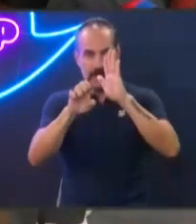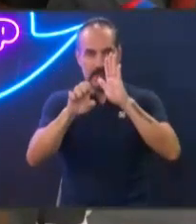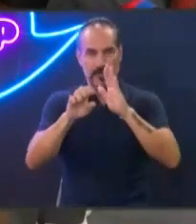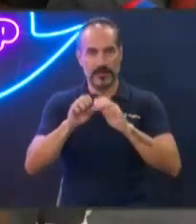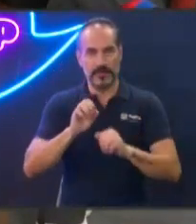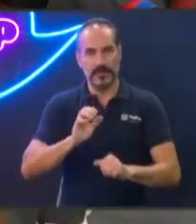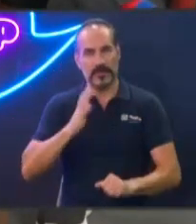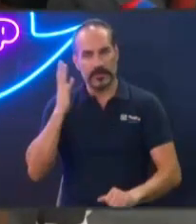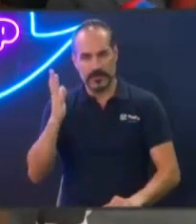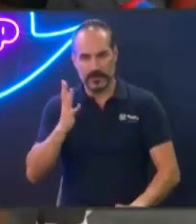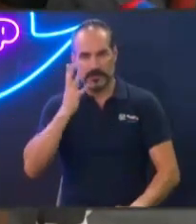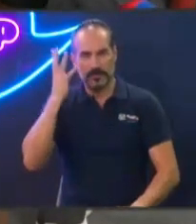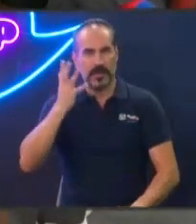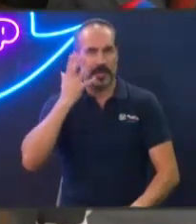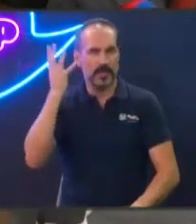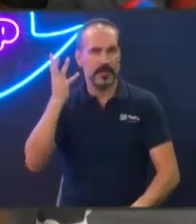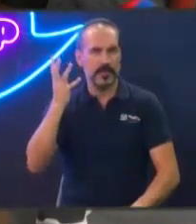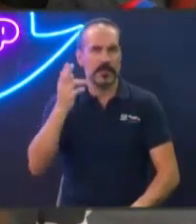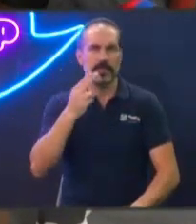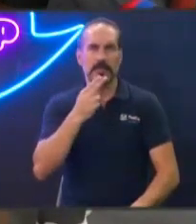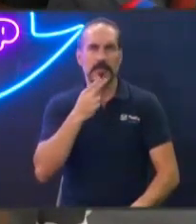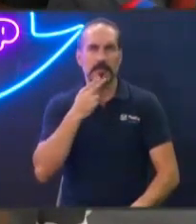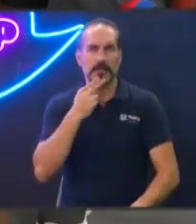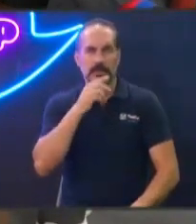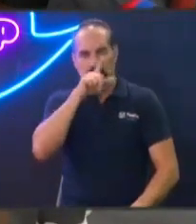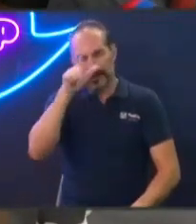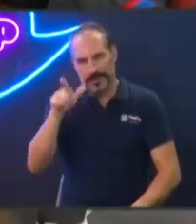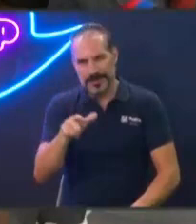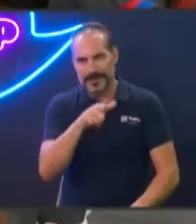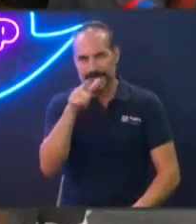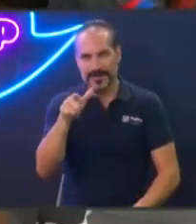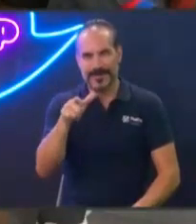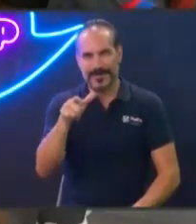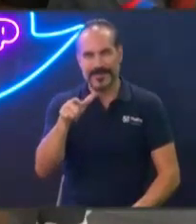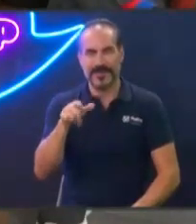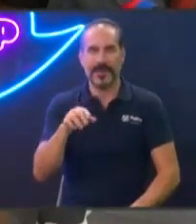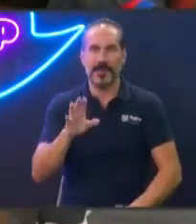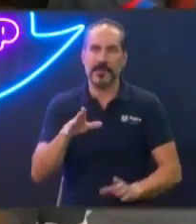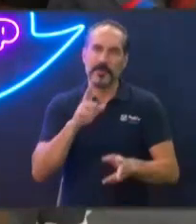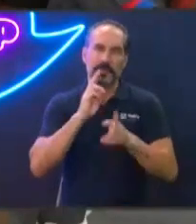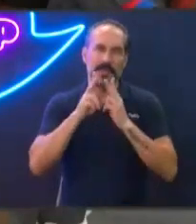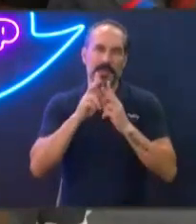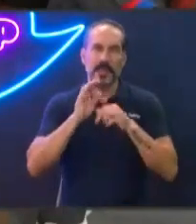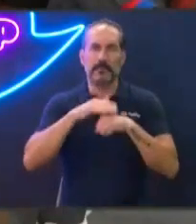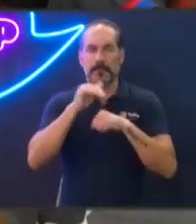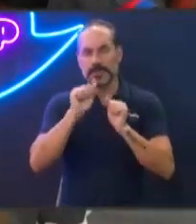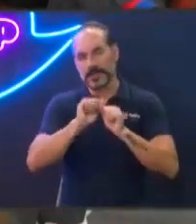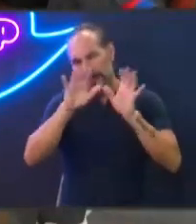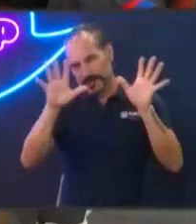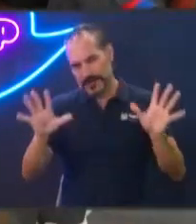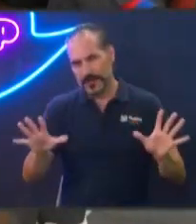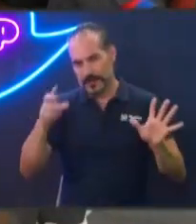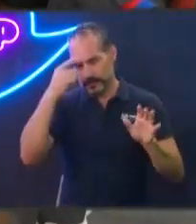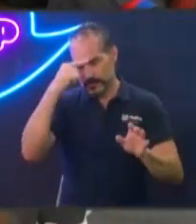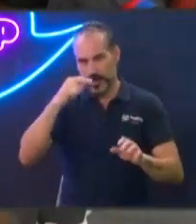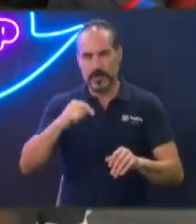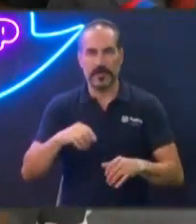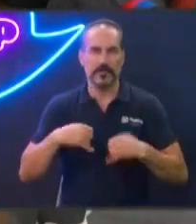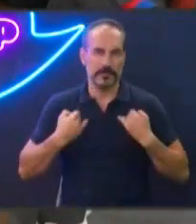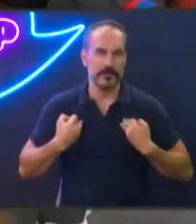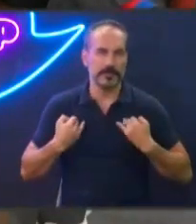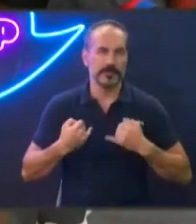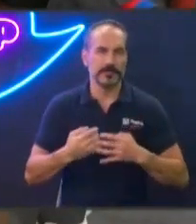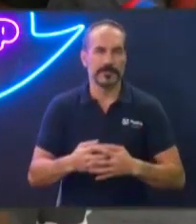manejar un lenguaje más eh técnico cercano a los chavos unos más cercanos otros más técnicos y Esto va generando esta